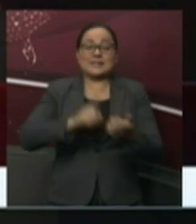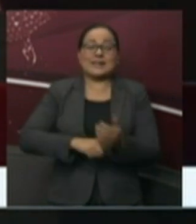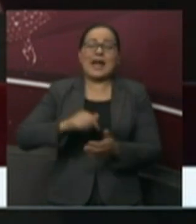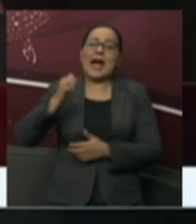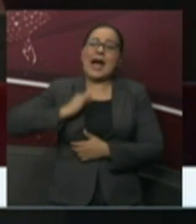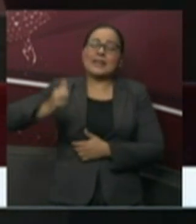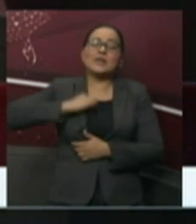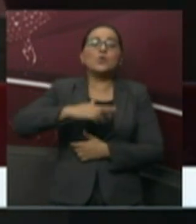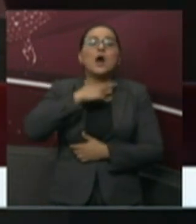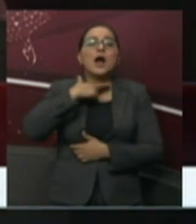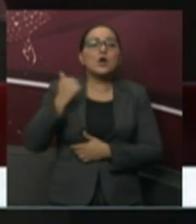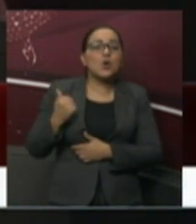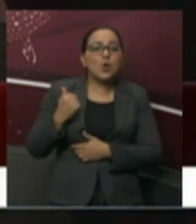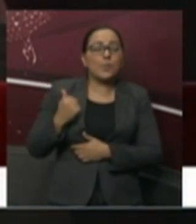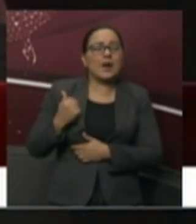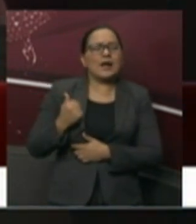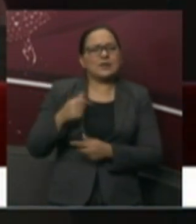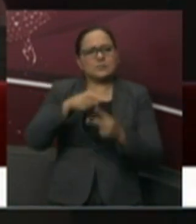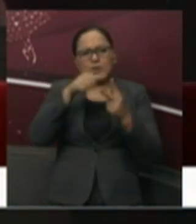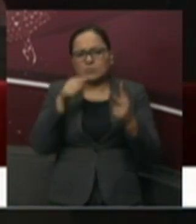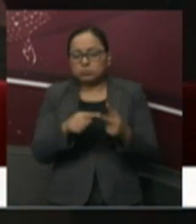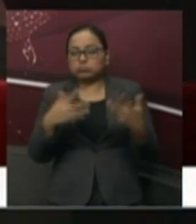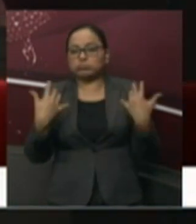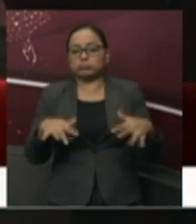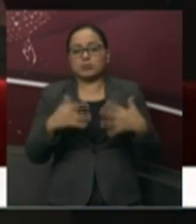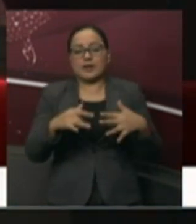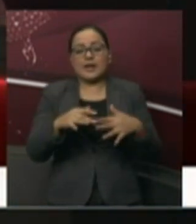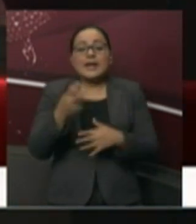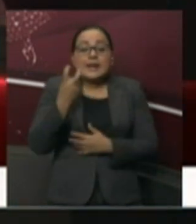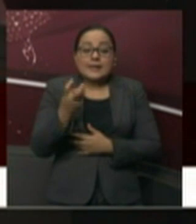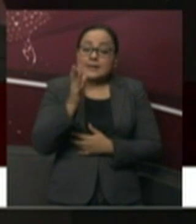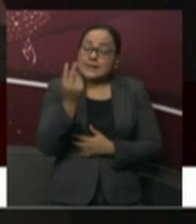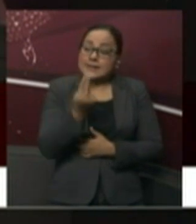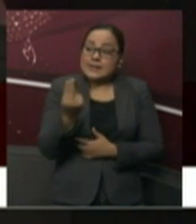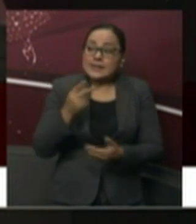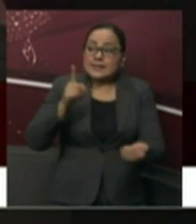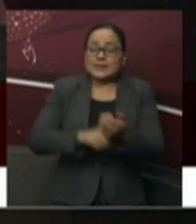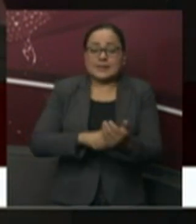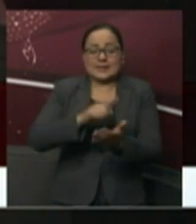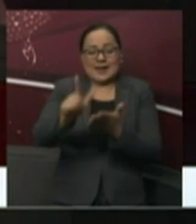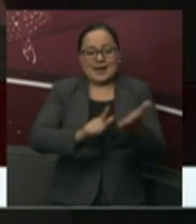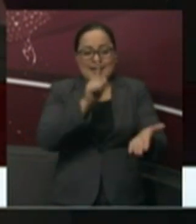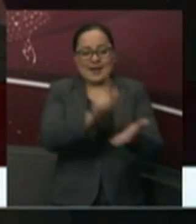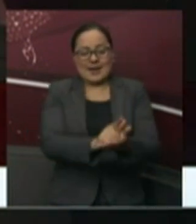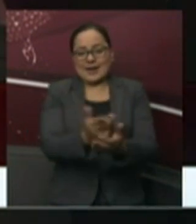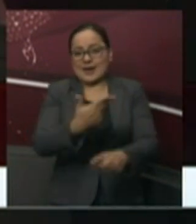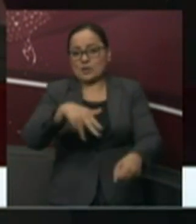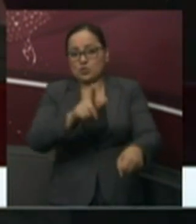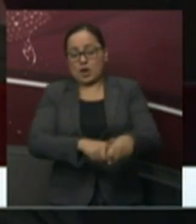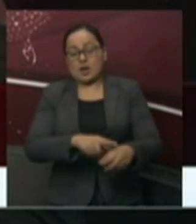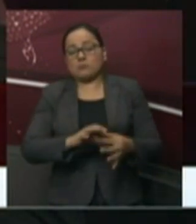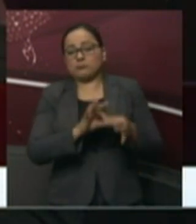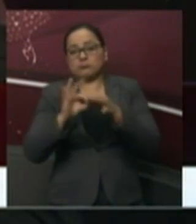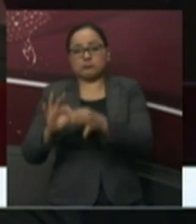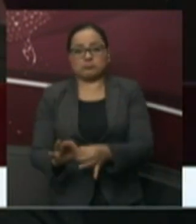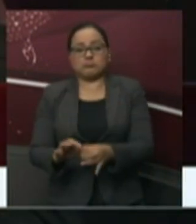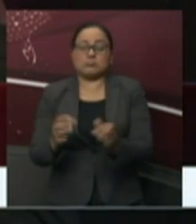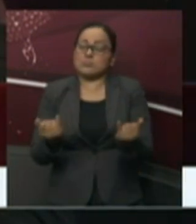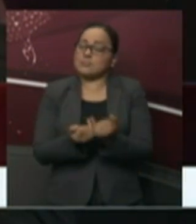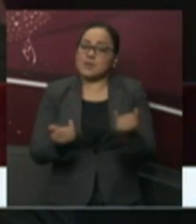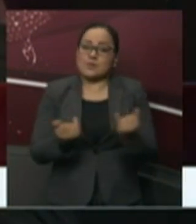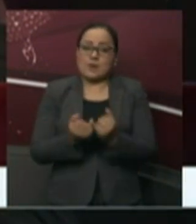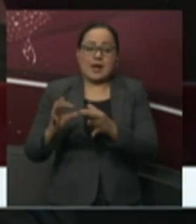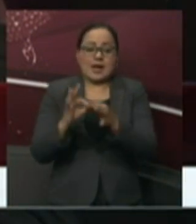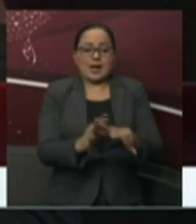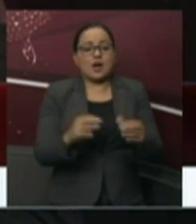Así es. Son ecos en los que se necesita que el derecho natural se haga con relaciones con